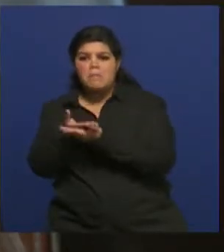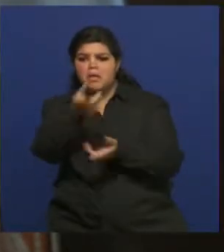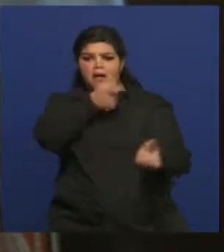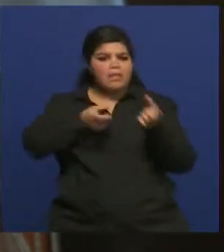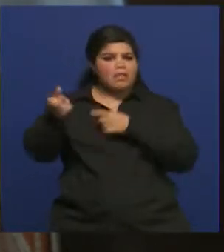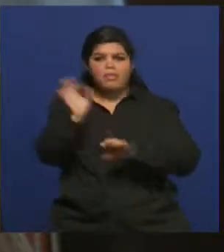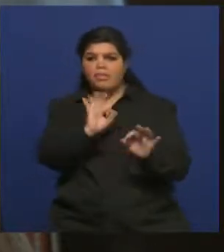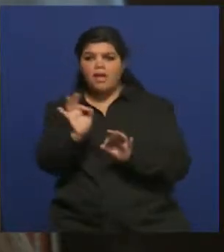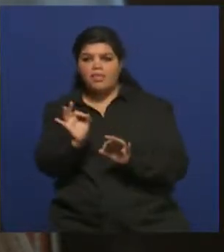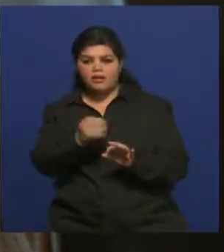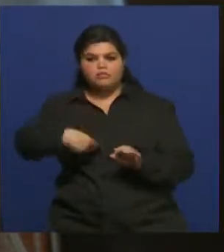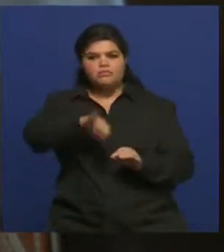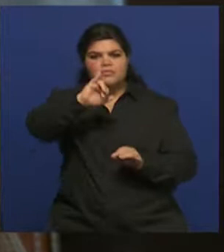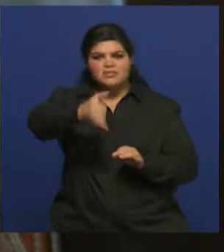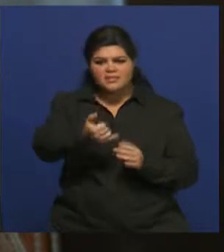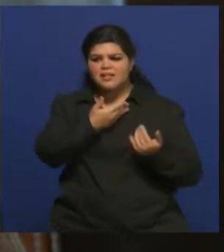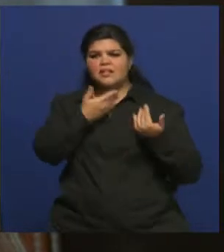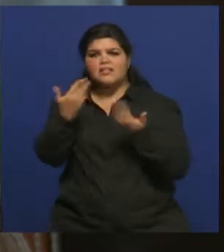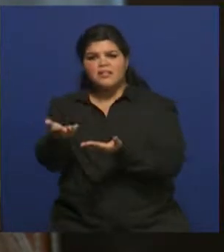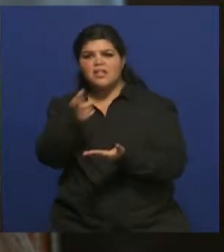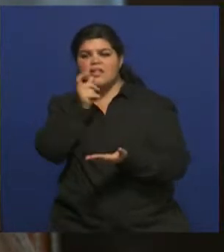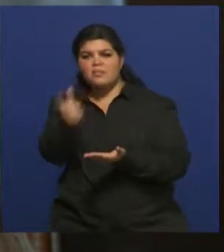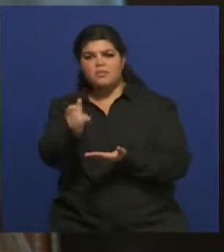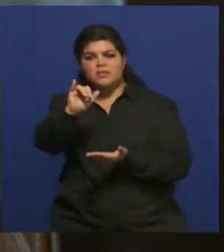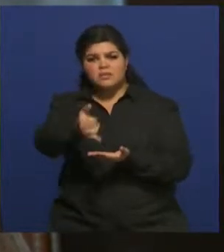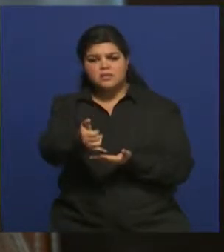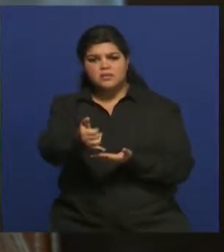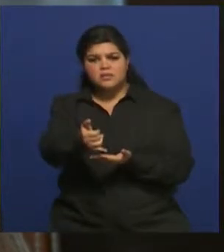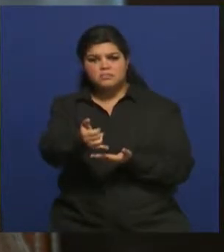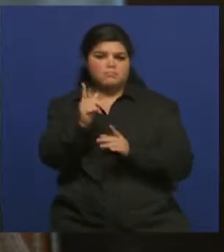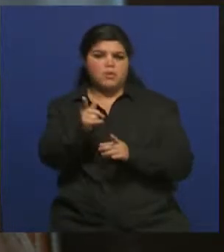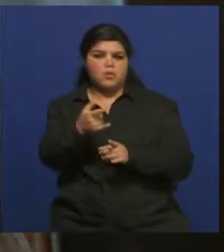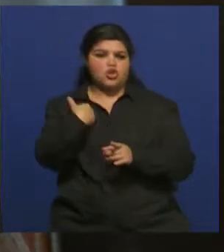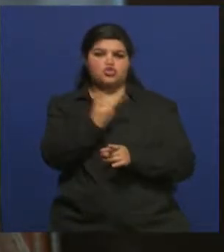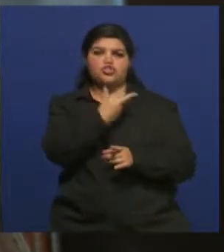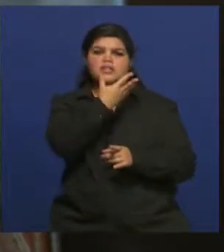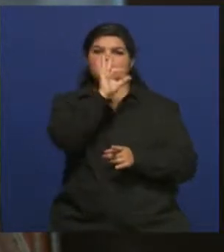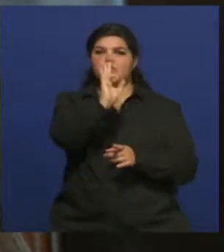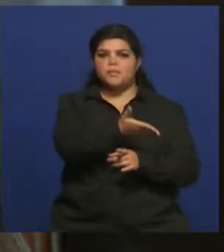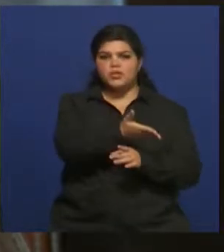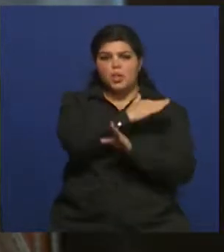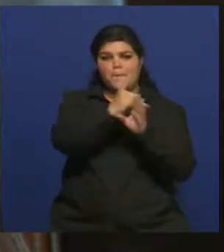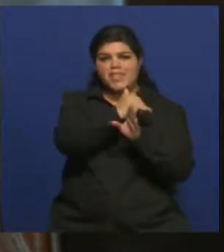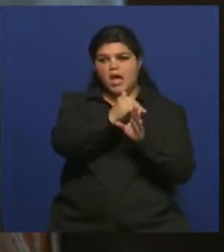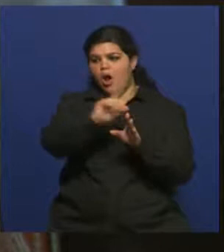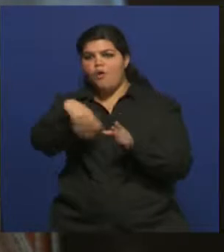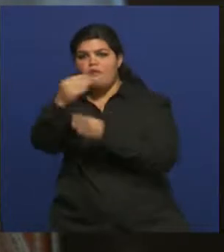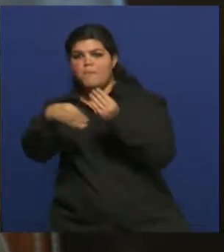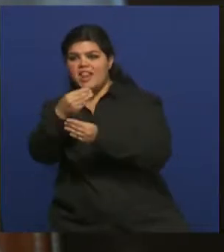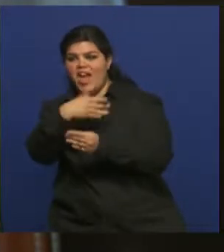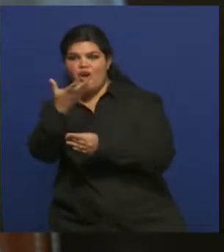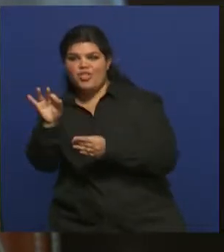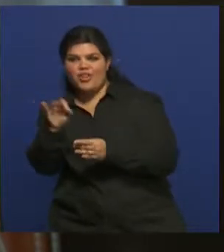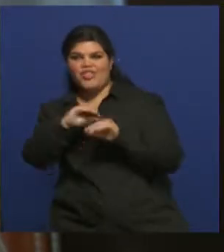Nosotros lo intentamos y, eso sí, el 50% lo ponemos nosotros, pero el otro 50% lo pone la familia. No se